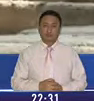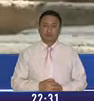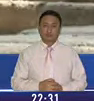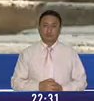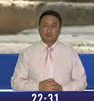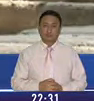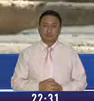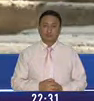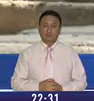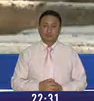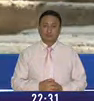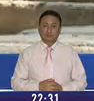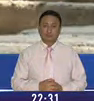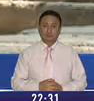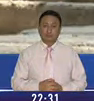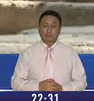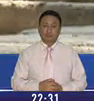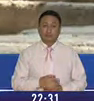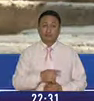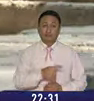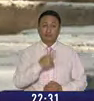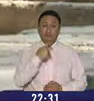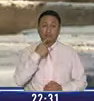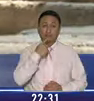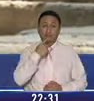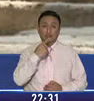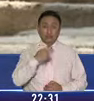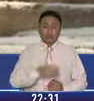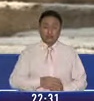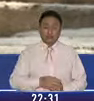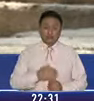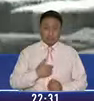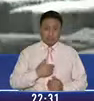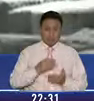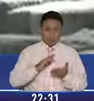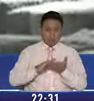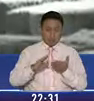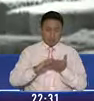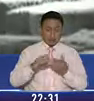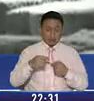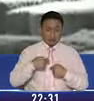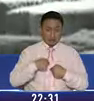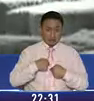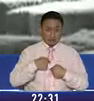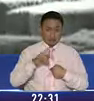Mami dice, y nos dice, perdóname, yo te hice esto porque yo te amo.